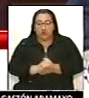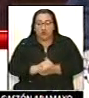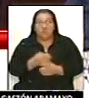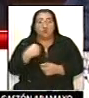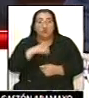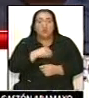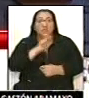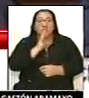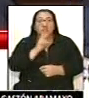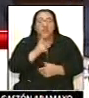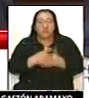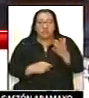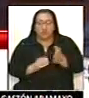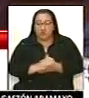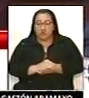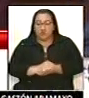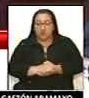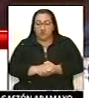hablando de que